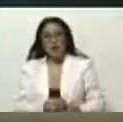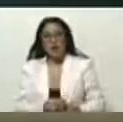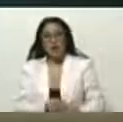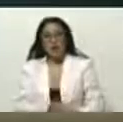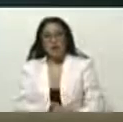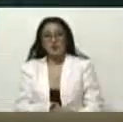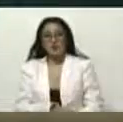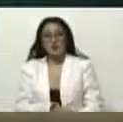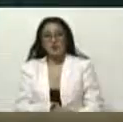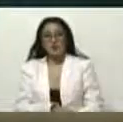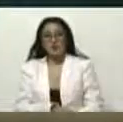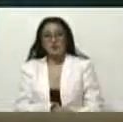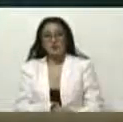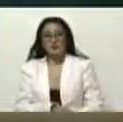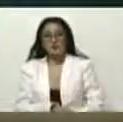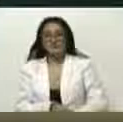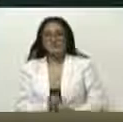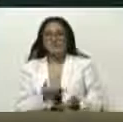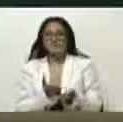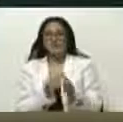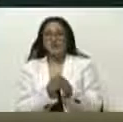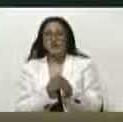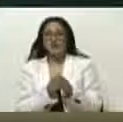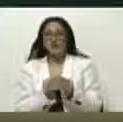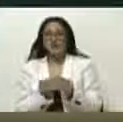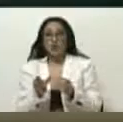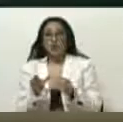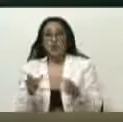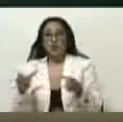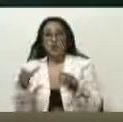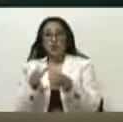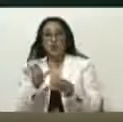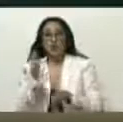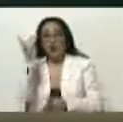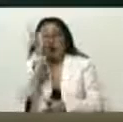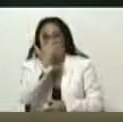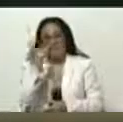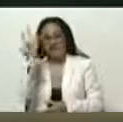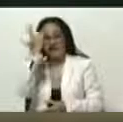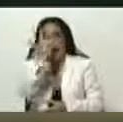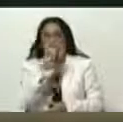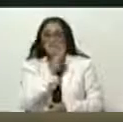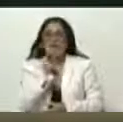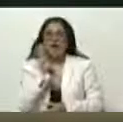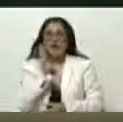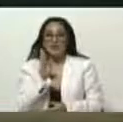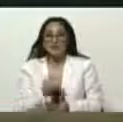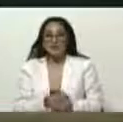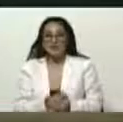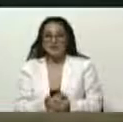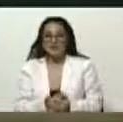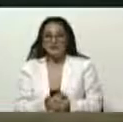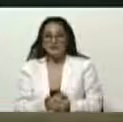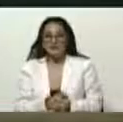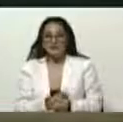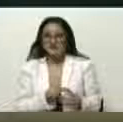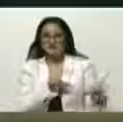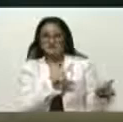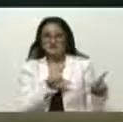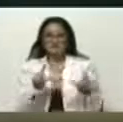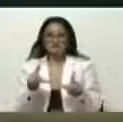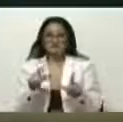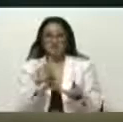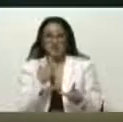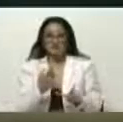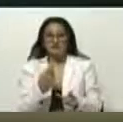era habitual, sino a todo un continente, nuestra madre África, con un lema que es un manifiesto